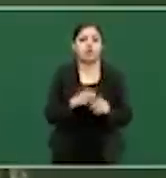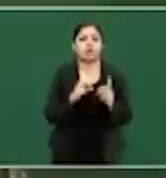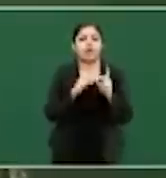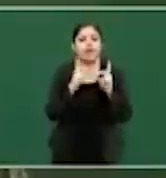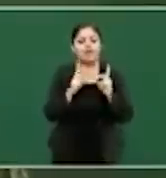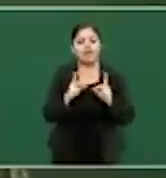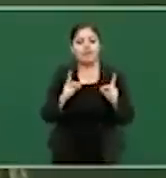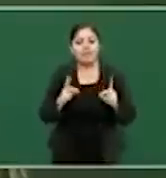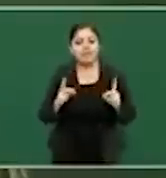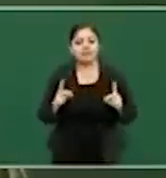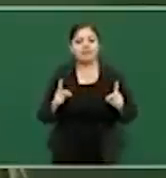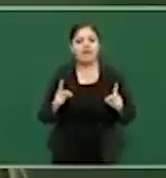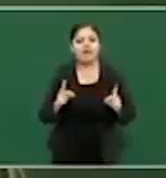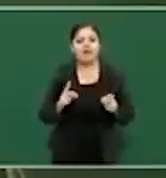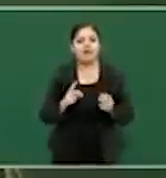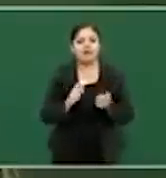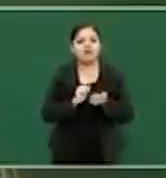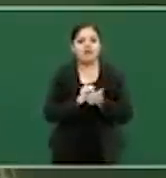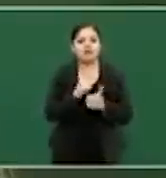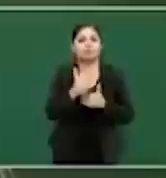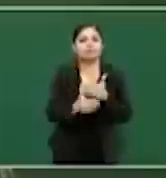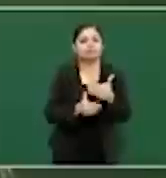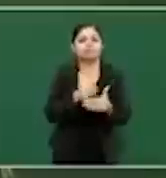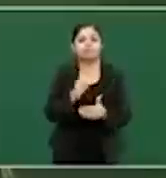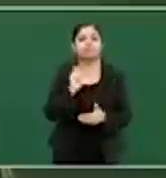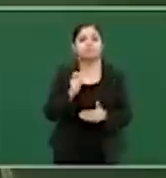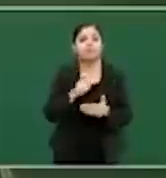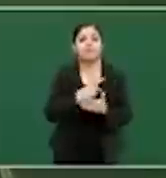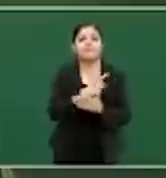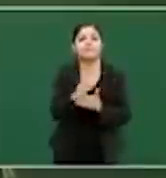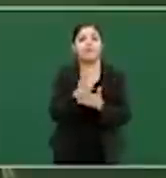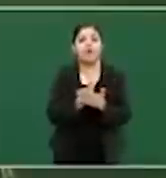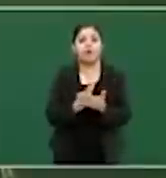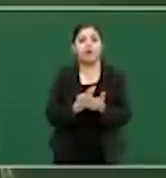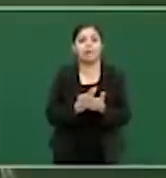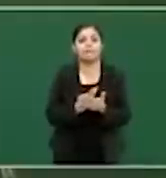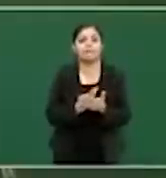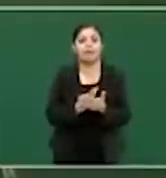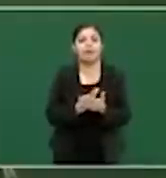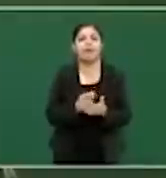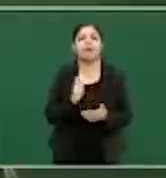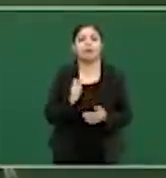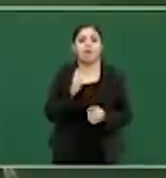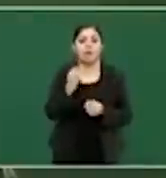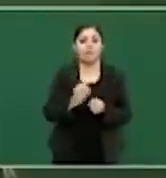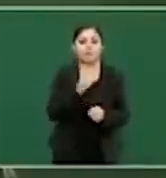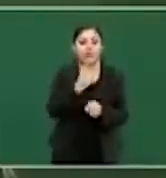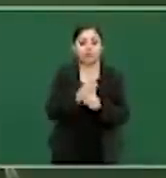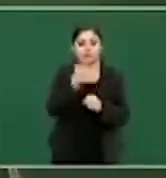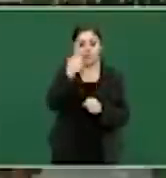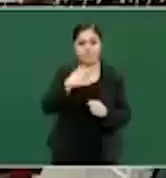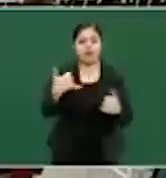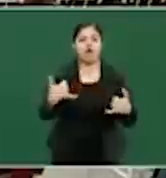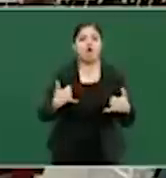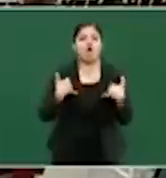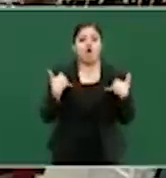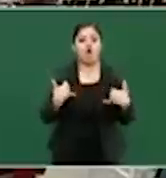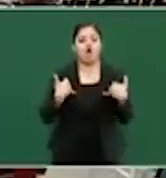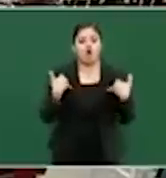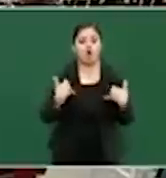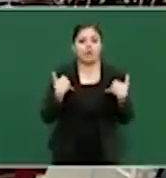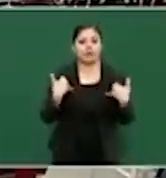desarrollar este programa de darles la oportunidad a los jóvenes